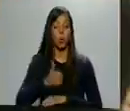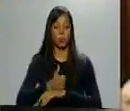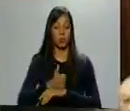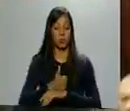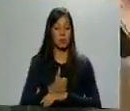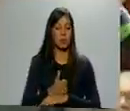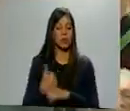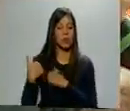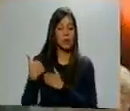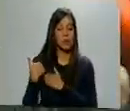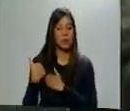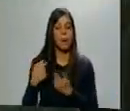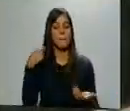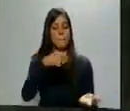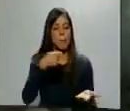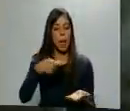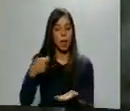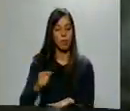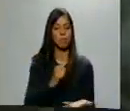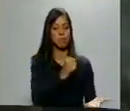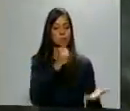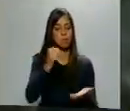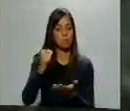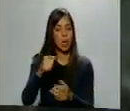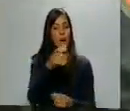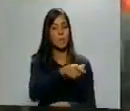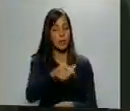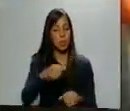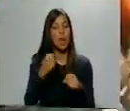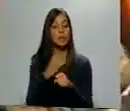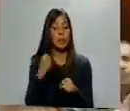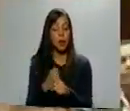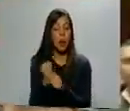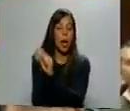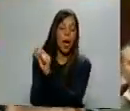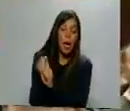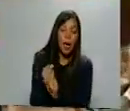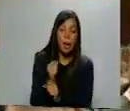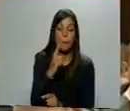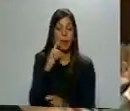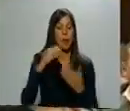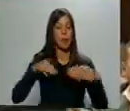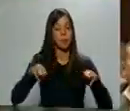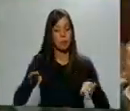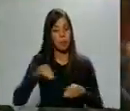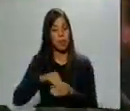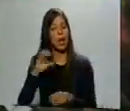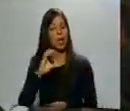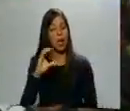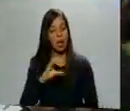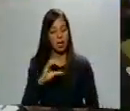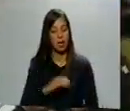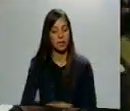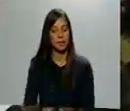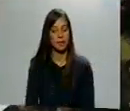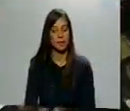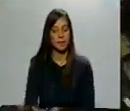la cancelación total de los pasivos que tengan los trabajadores y las trabajadoras del área metropolitana.